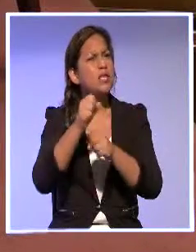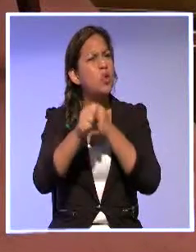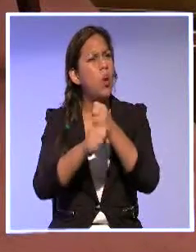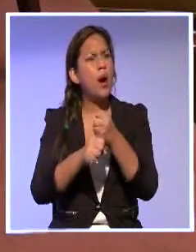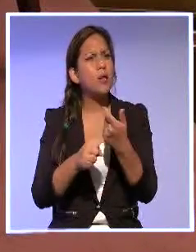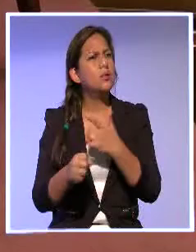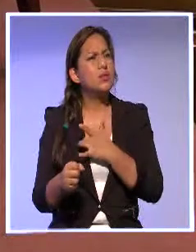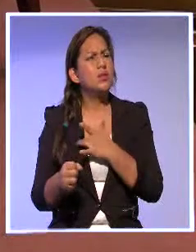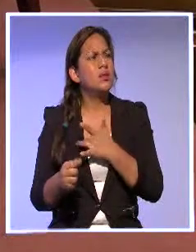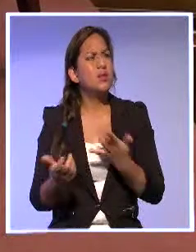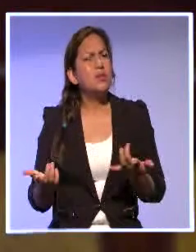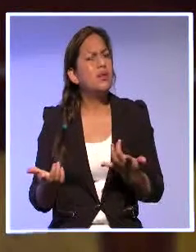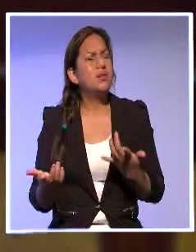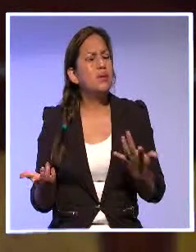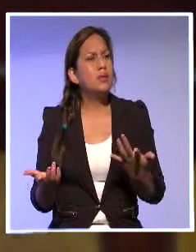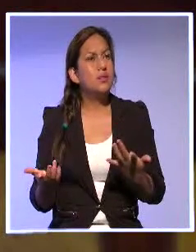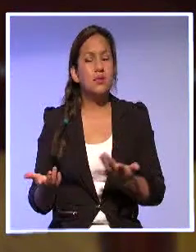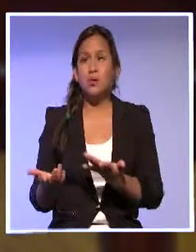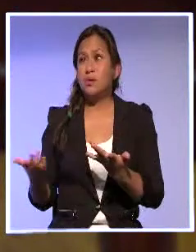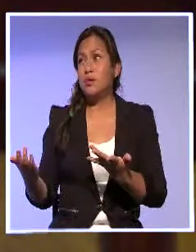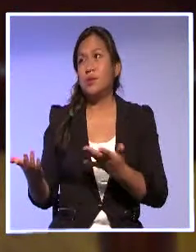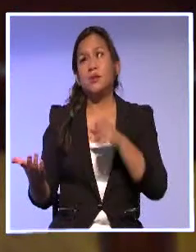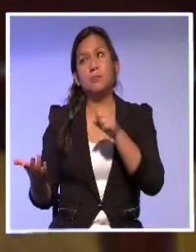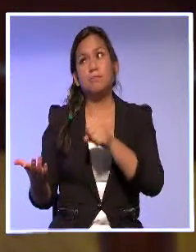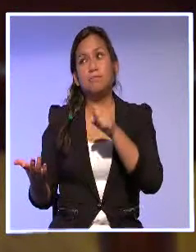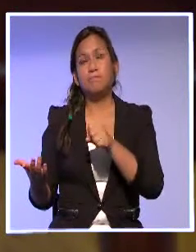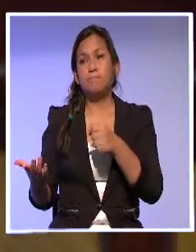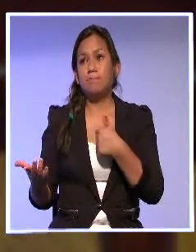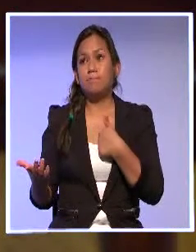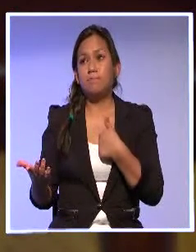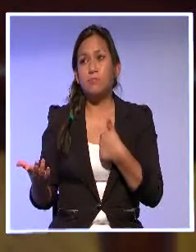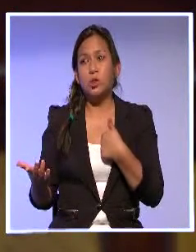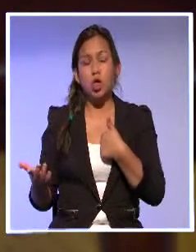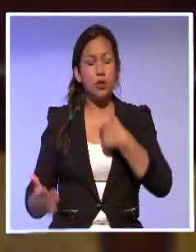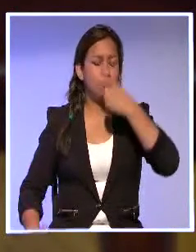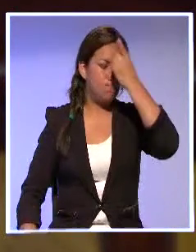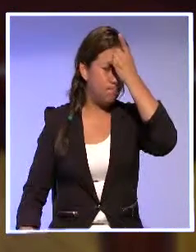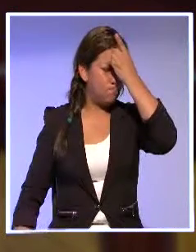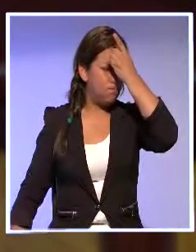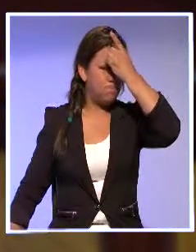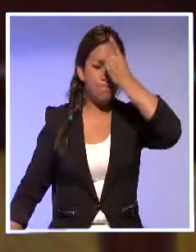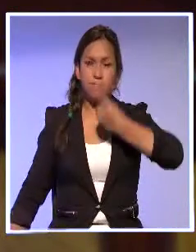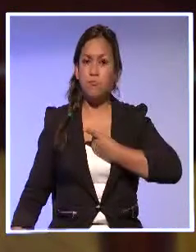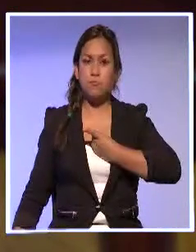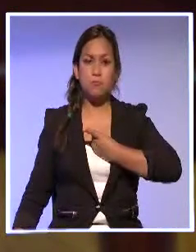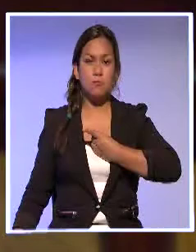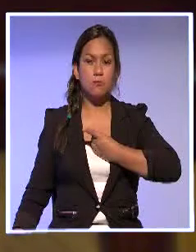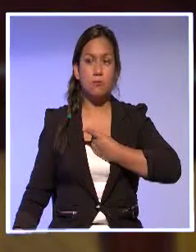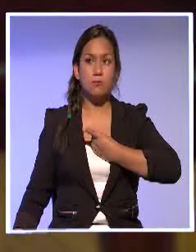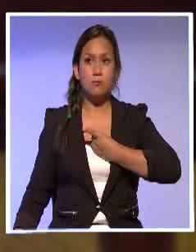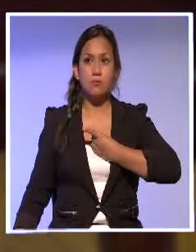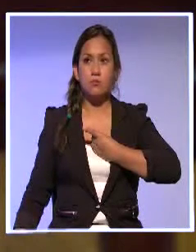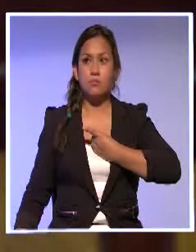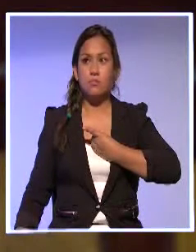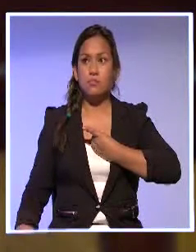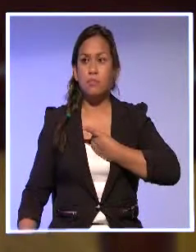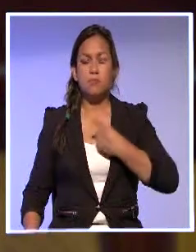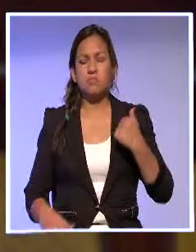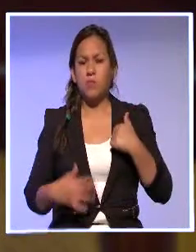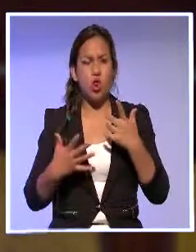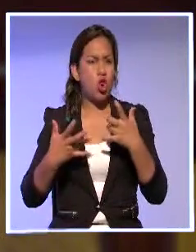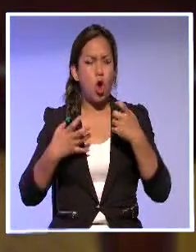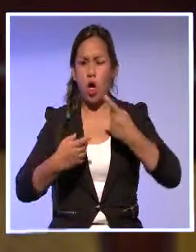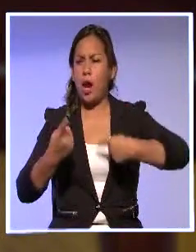país el sentimiento en realidad pues nosotros sigamos totalmente seas y sin ganas de regresar a nuestro país